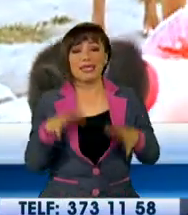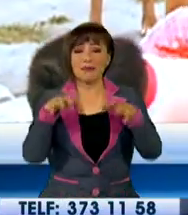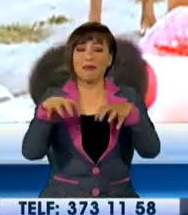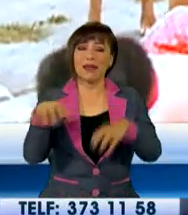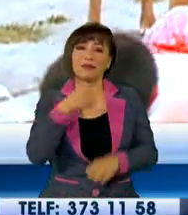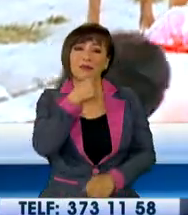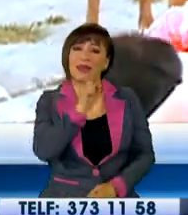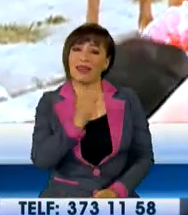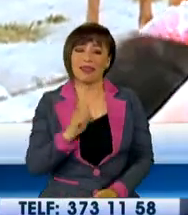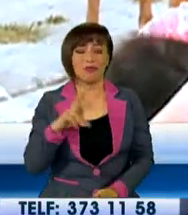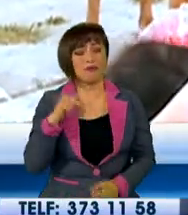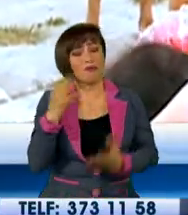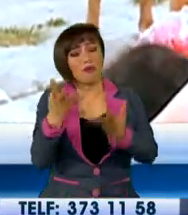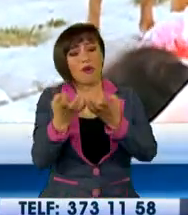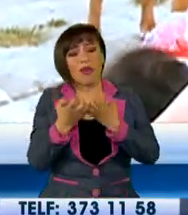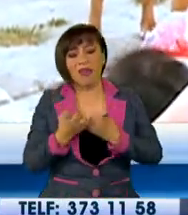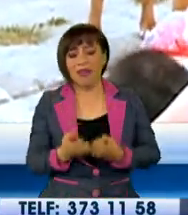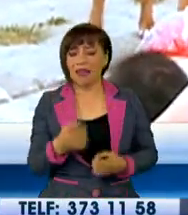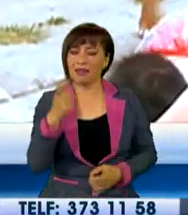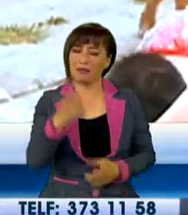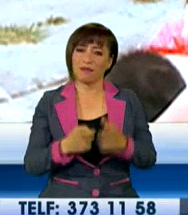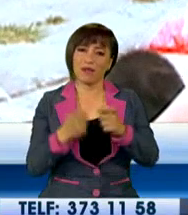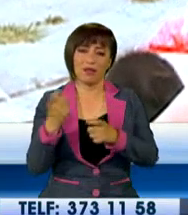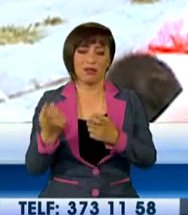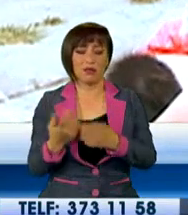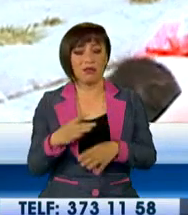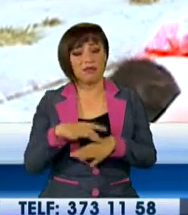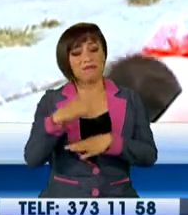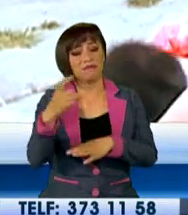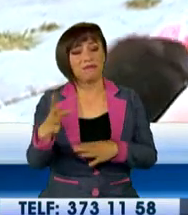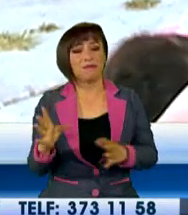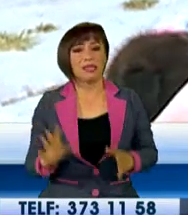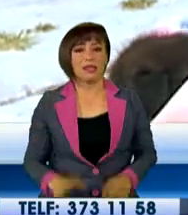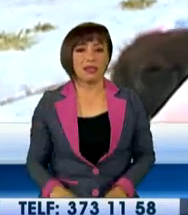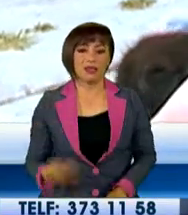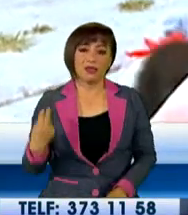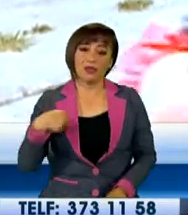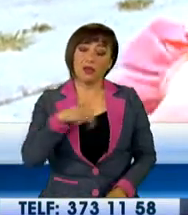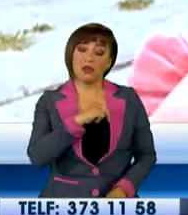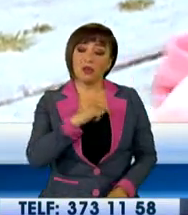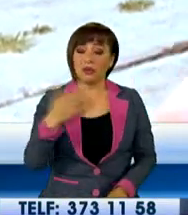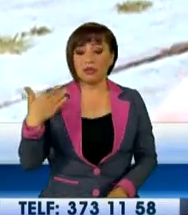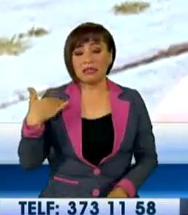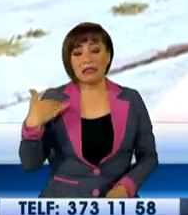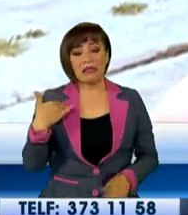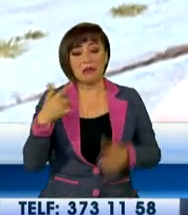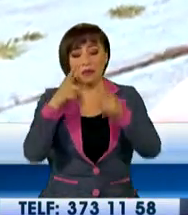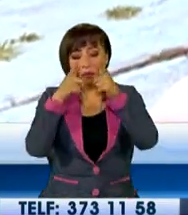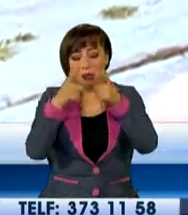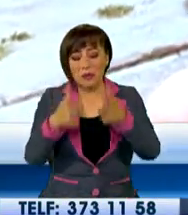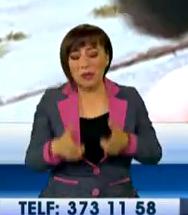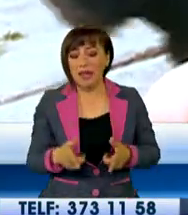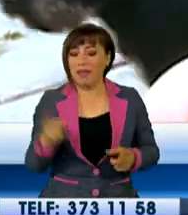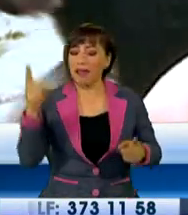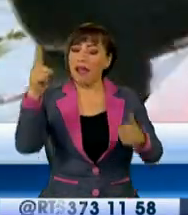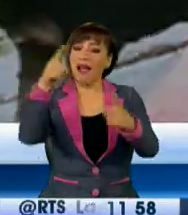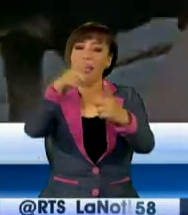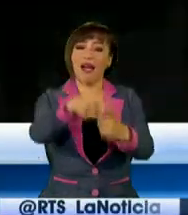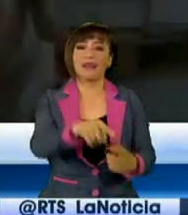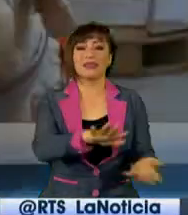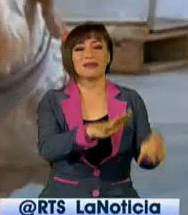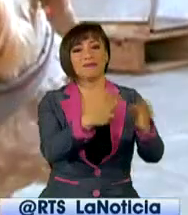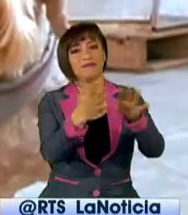lastimosamente no les discriminan, entonces ellos tenemos que tenerles hasta el último día de sus